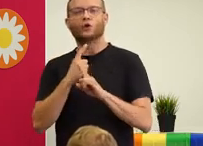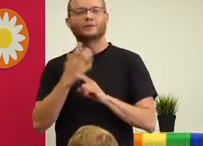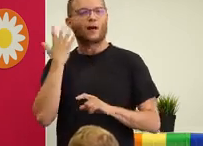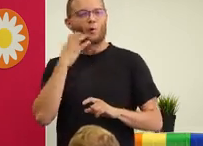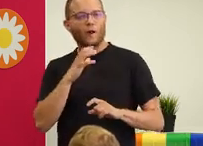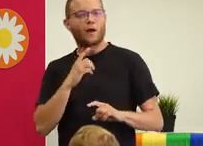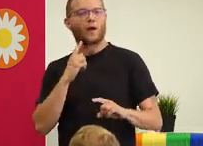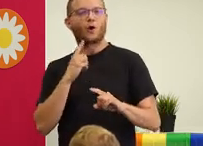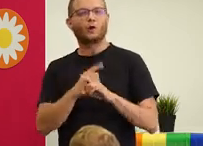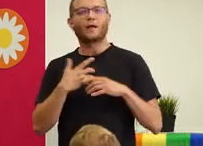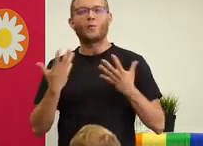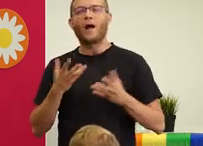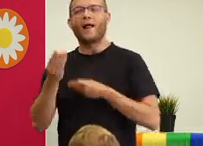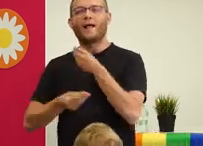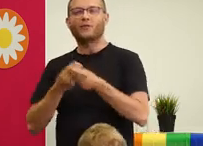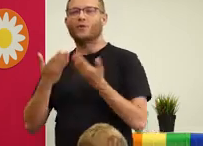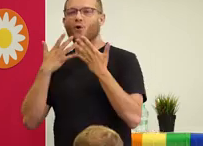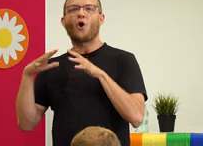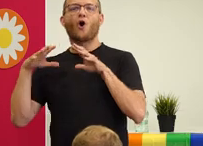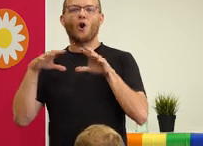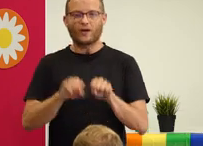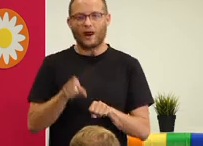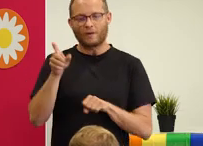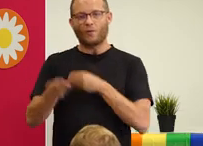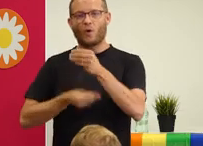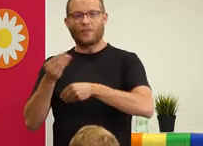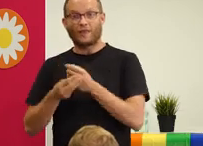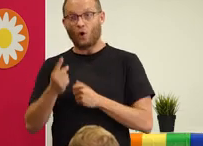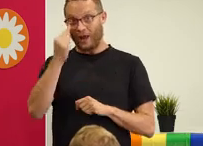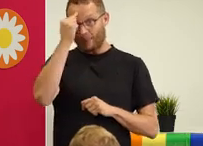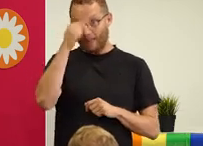anti-queer fue un hecho colonial y fue aplicada en India